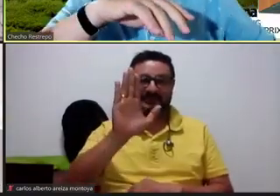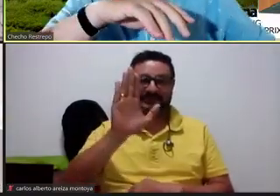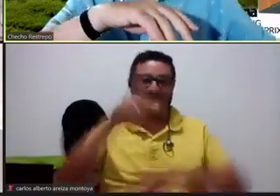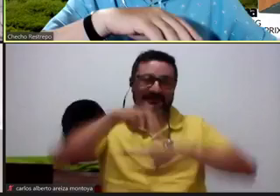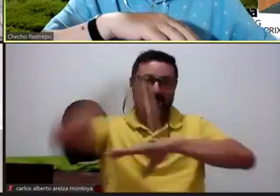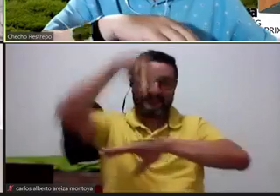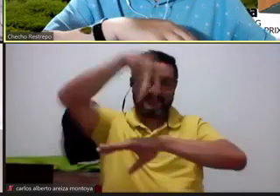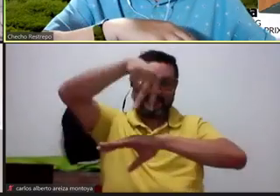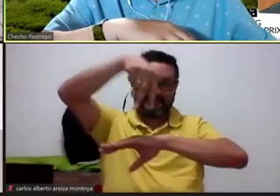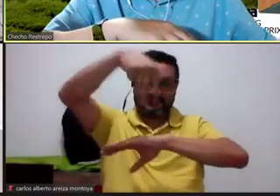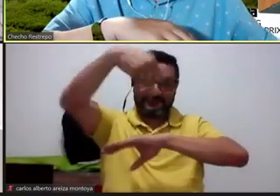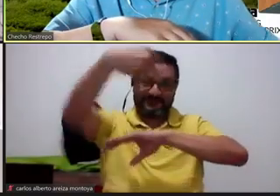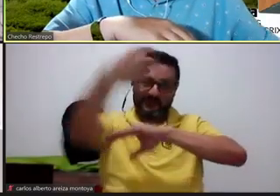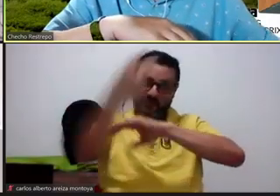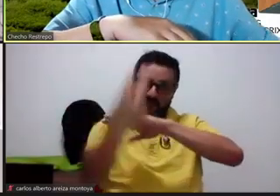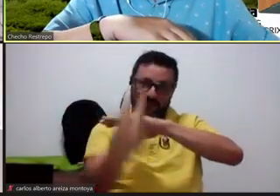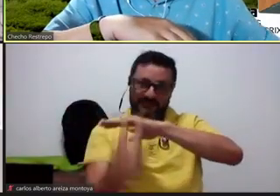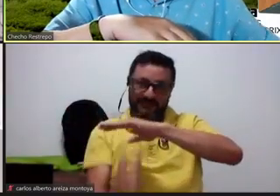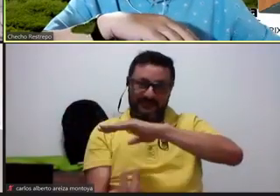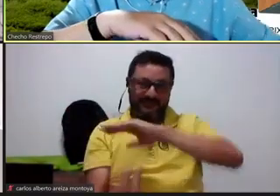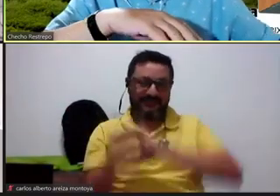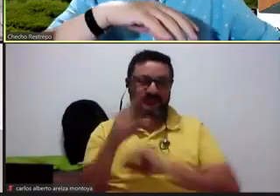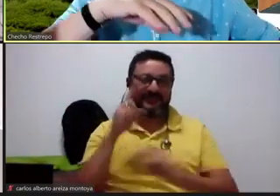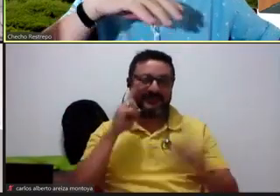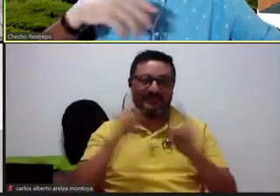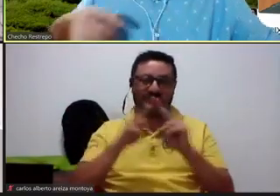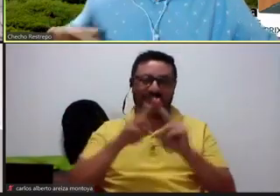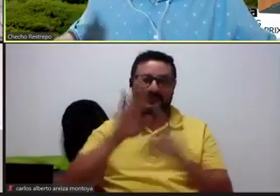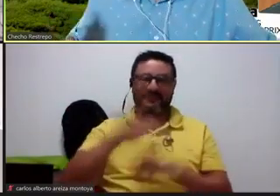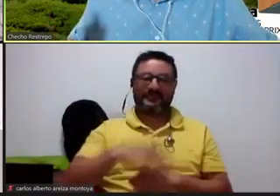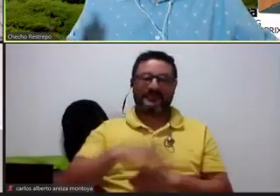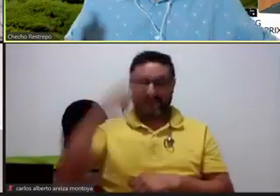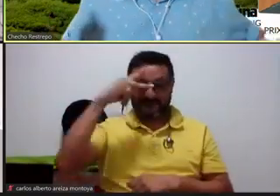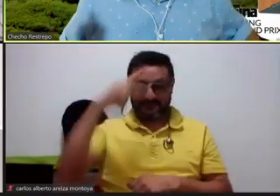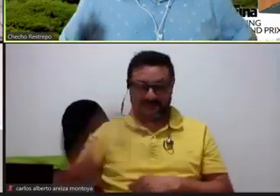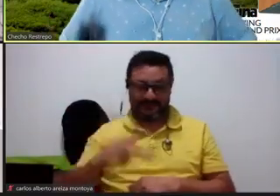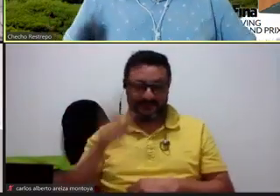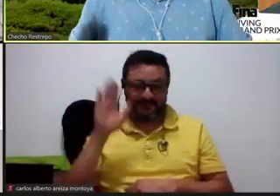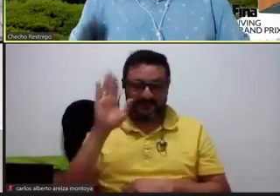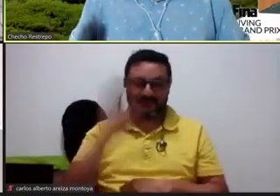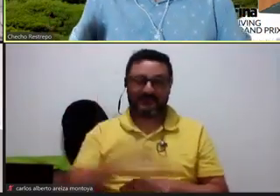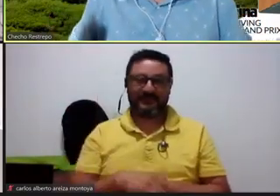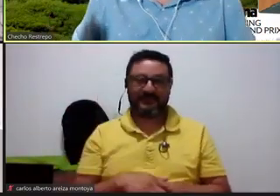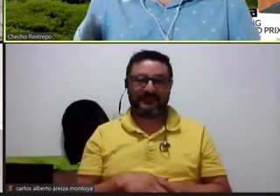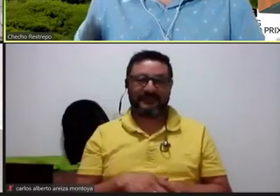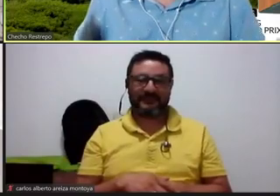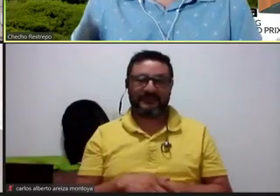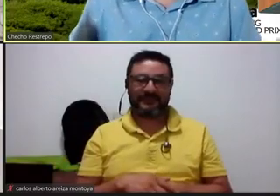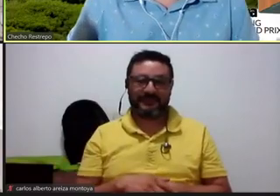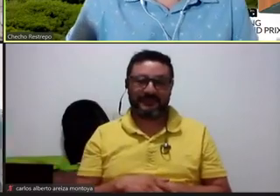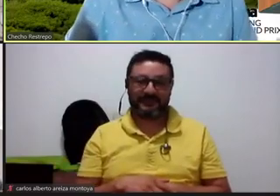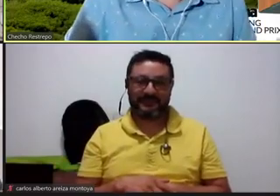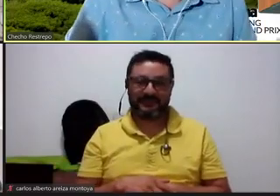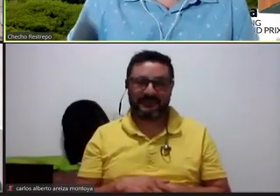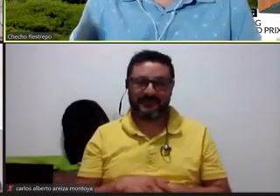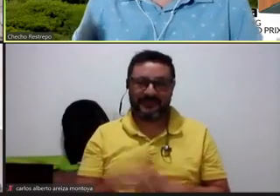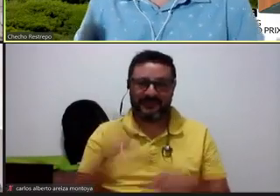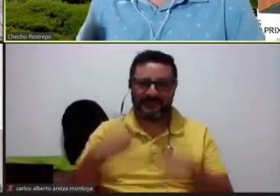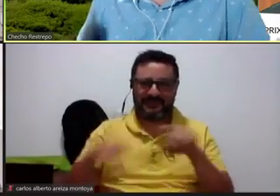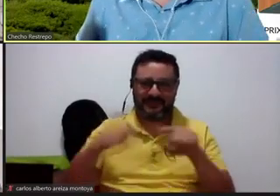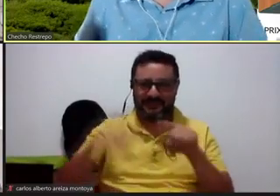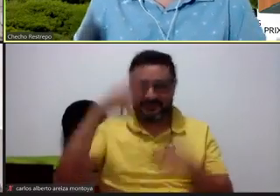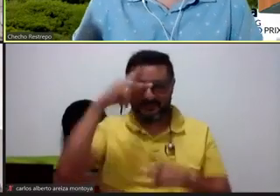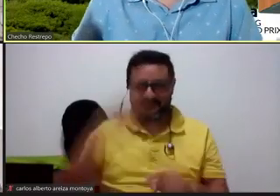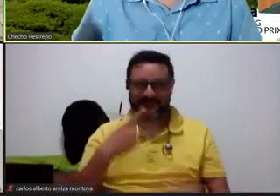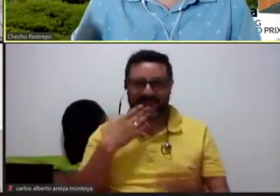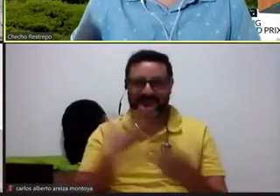visto y hemos conocido en su trayectoria deportiva, también es una cajita de historia y de música. Bienvenido a Paisa Deportes Live